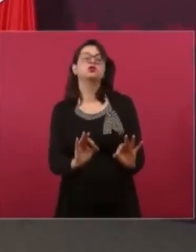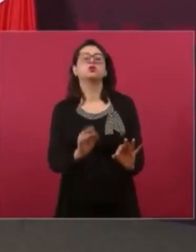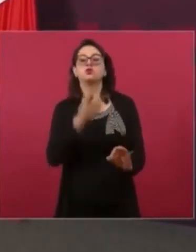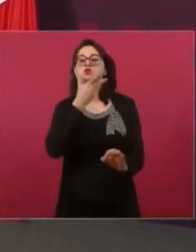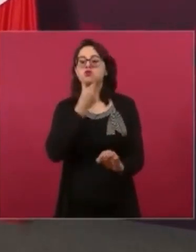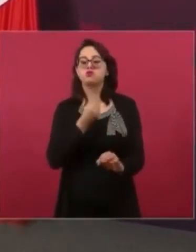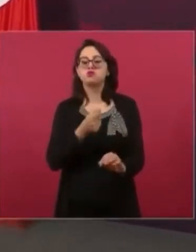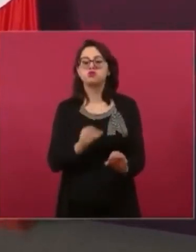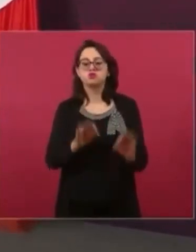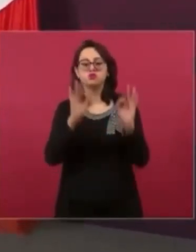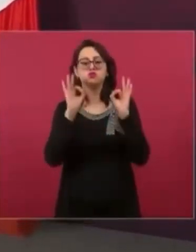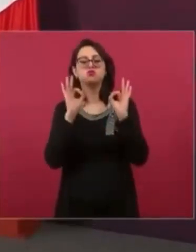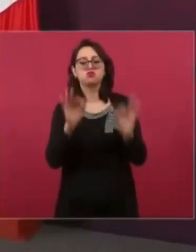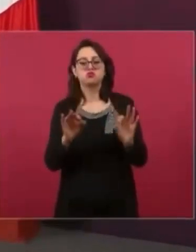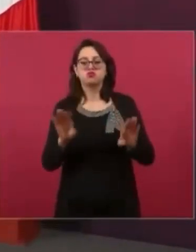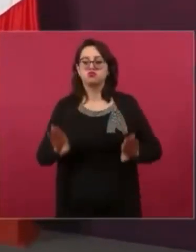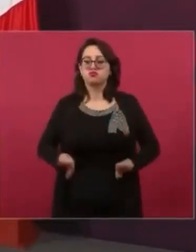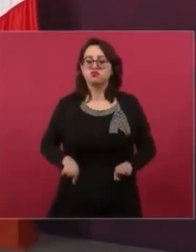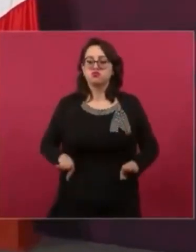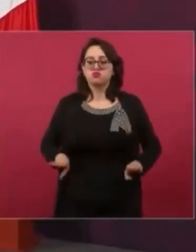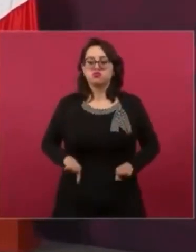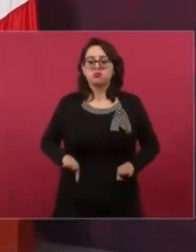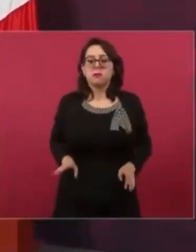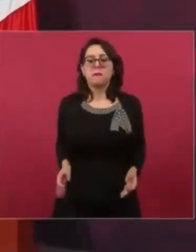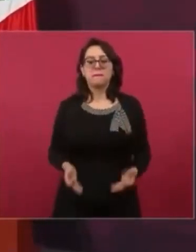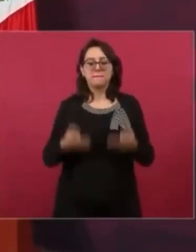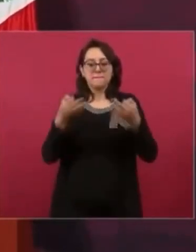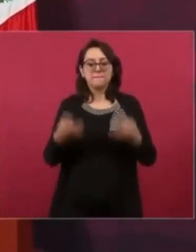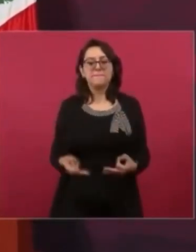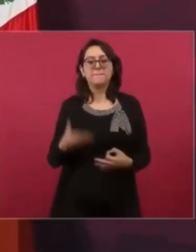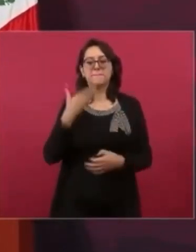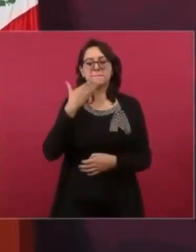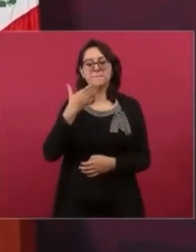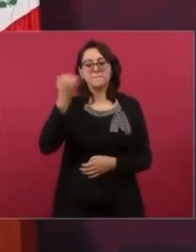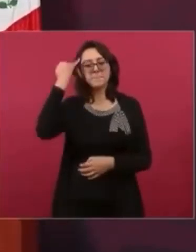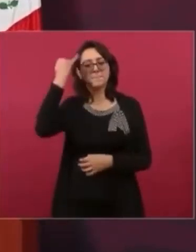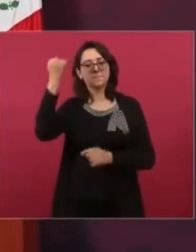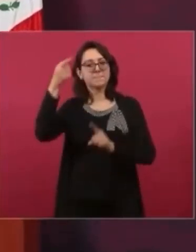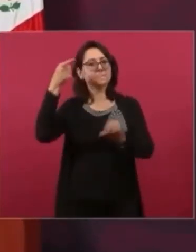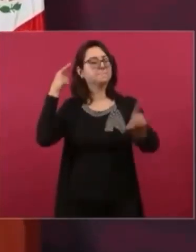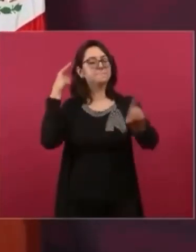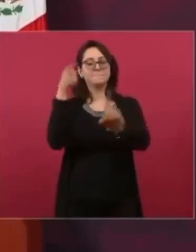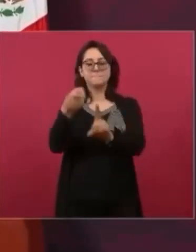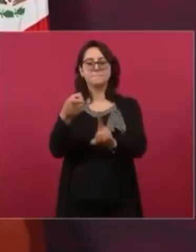honesta, un hombre con principios, con ideales,